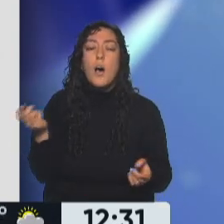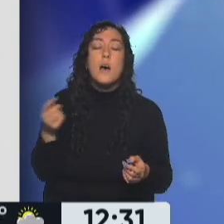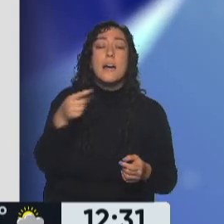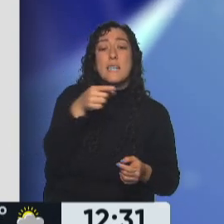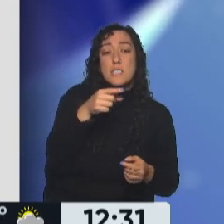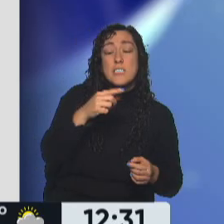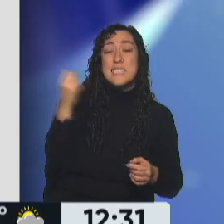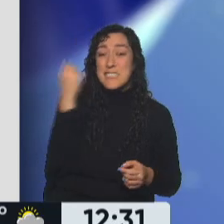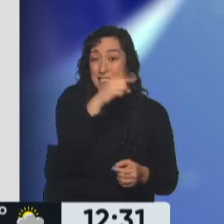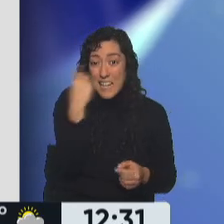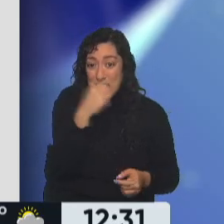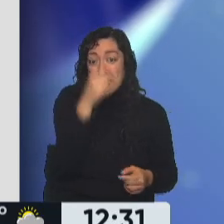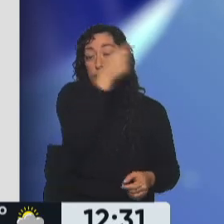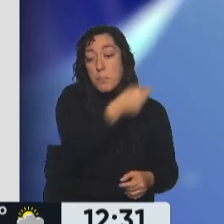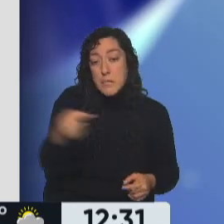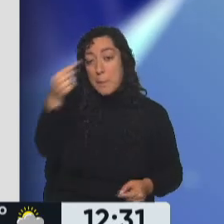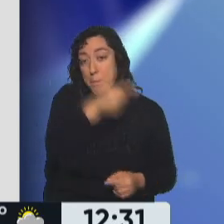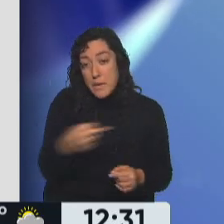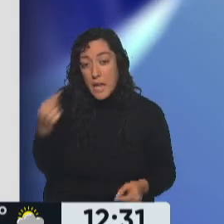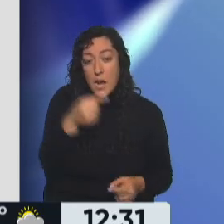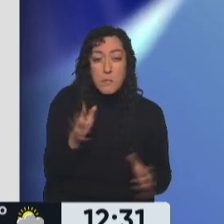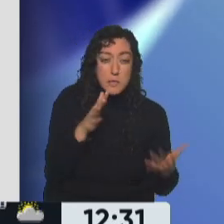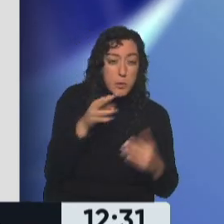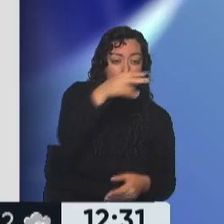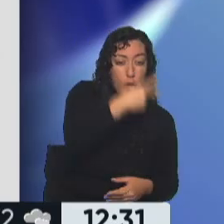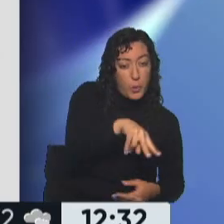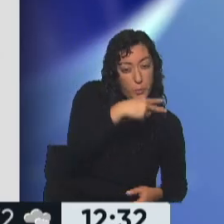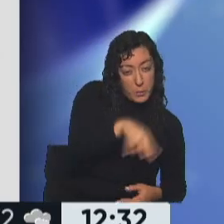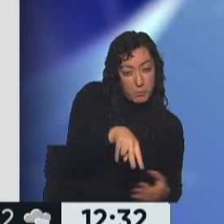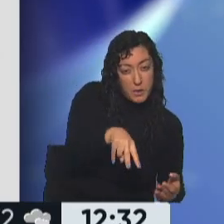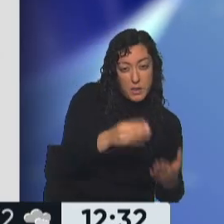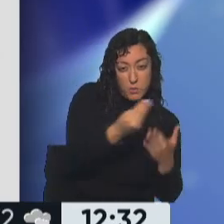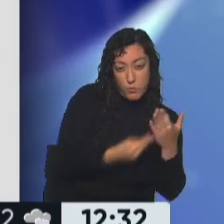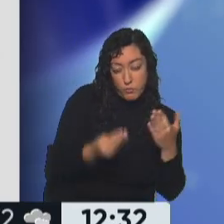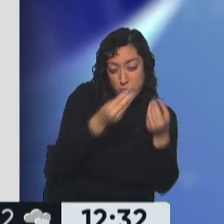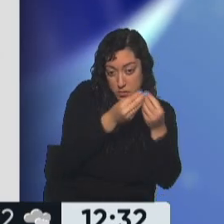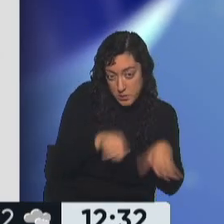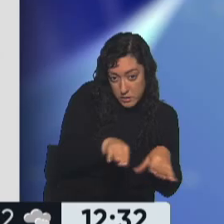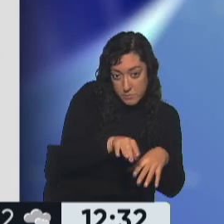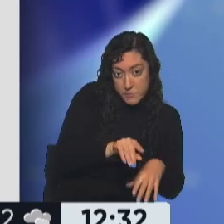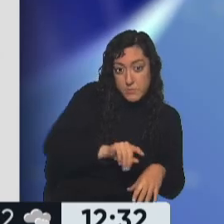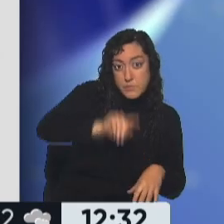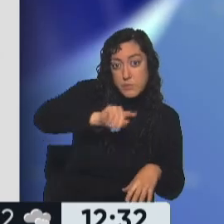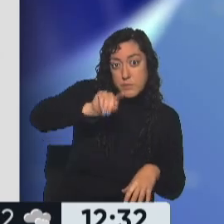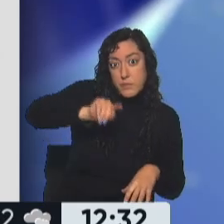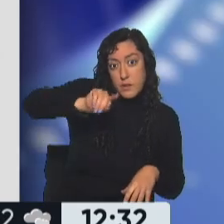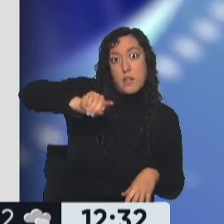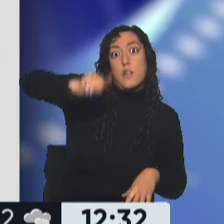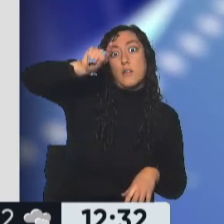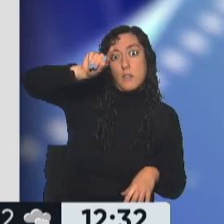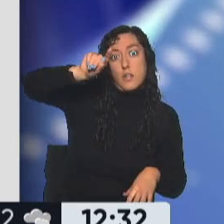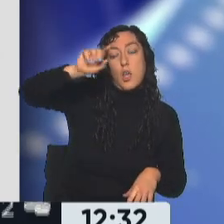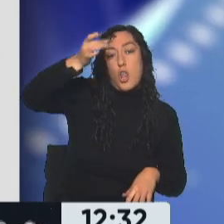semanal, ¿no? Eso arranca creo que en noviembre el gráfico. Sí, noviembre, comienza en noviembre. Y hace un pico en diciembre de inflación semanal